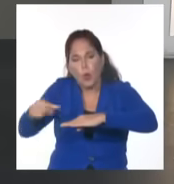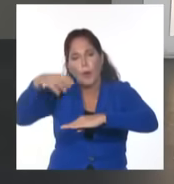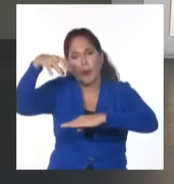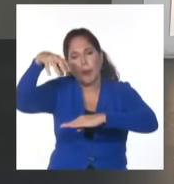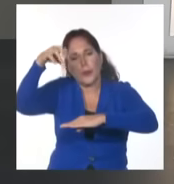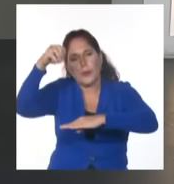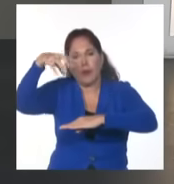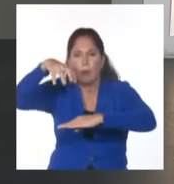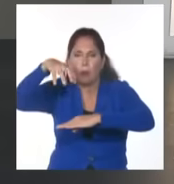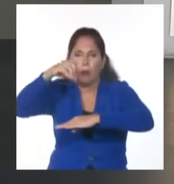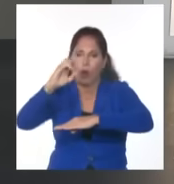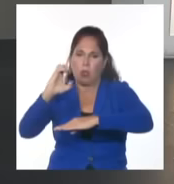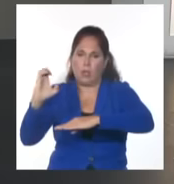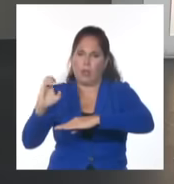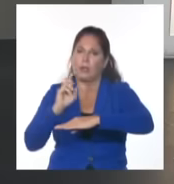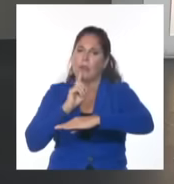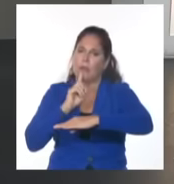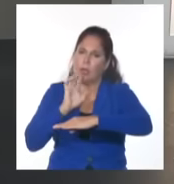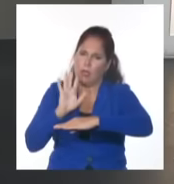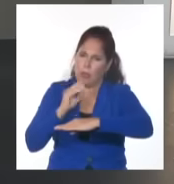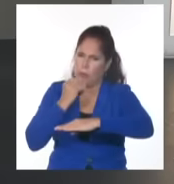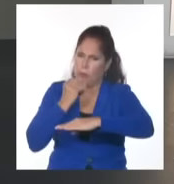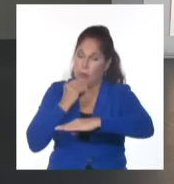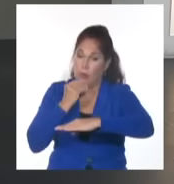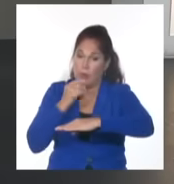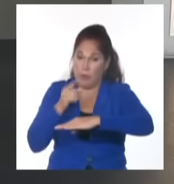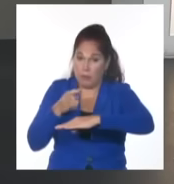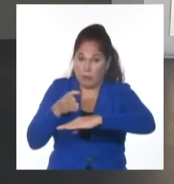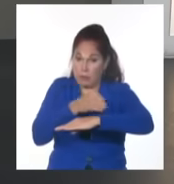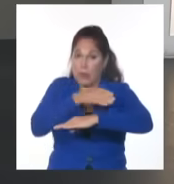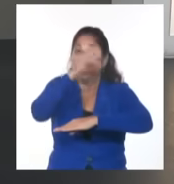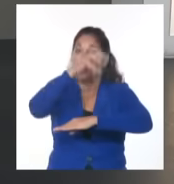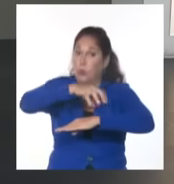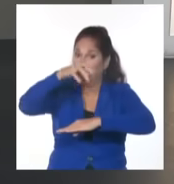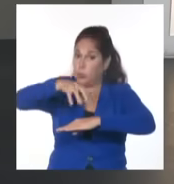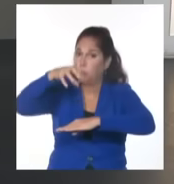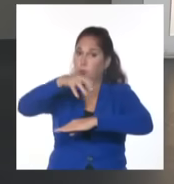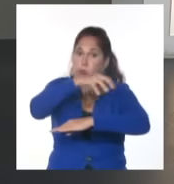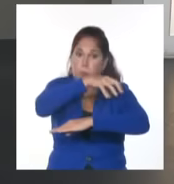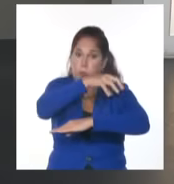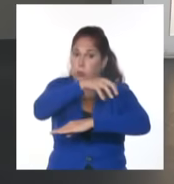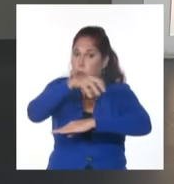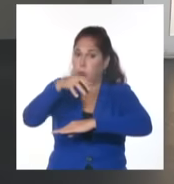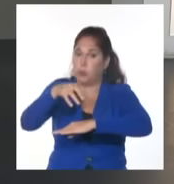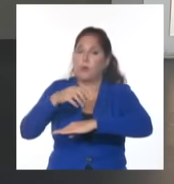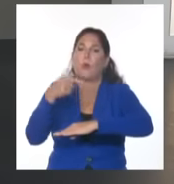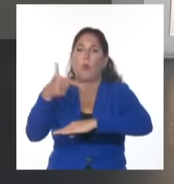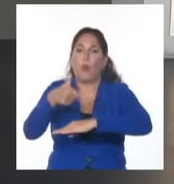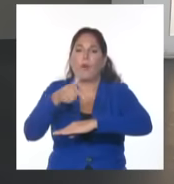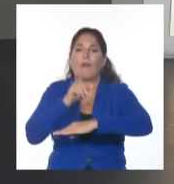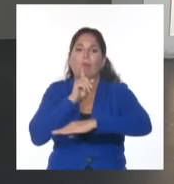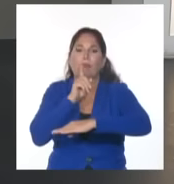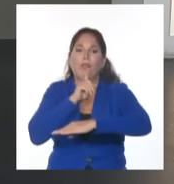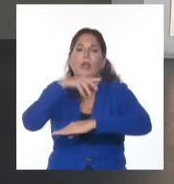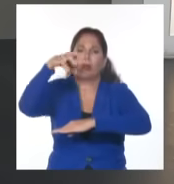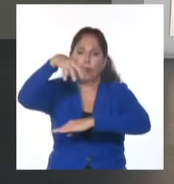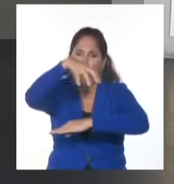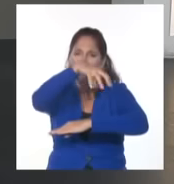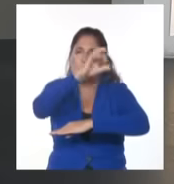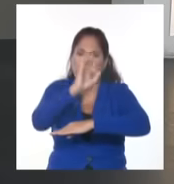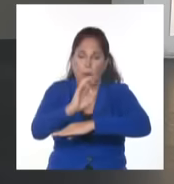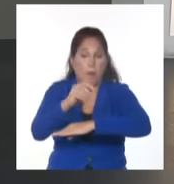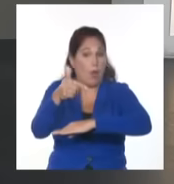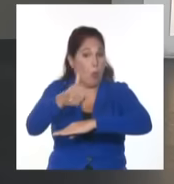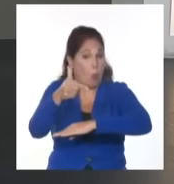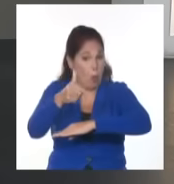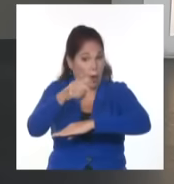en el occidente. Pero para el resto del territorio nacional, la lluvia será normal ya para jueves y el viernes, aunque el jueves en la